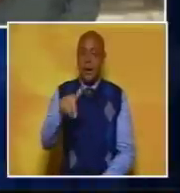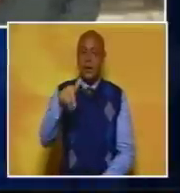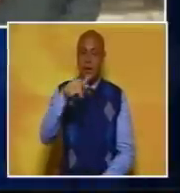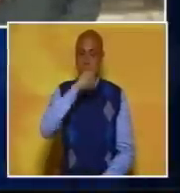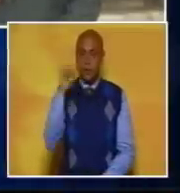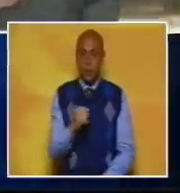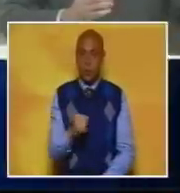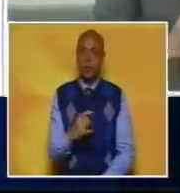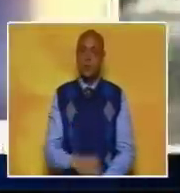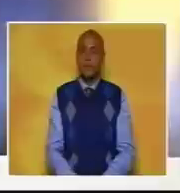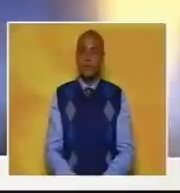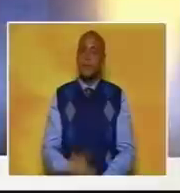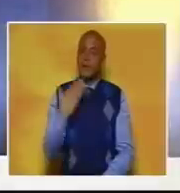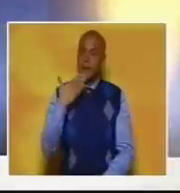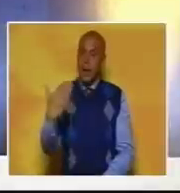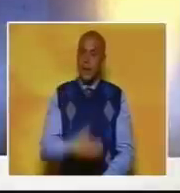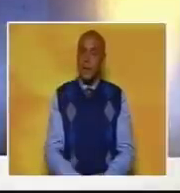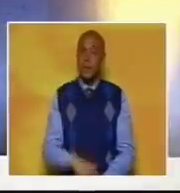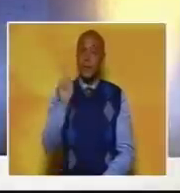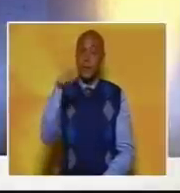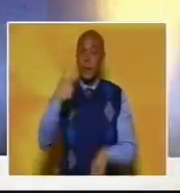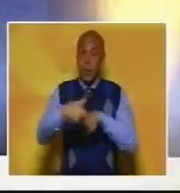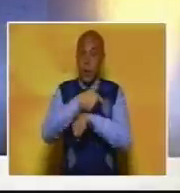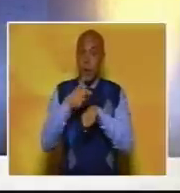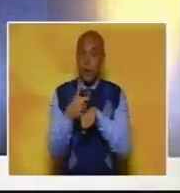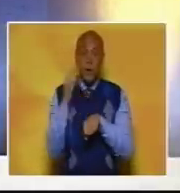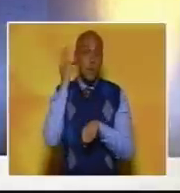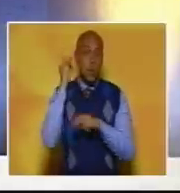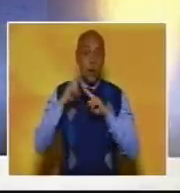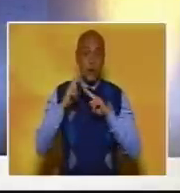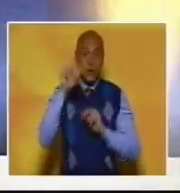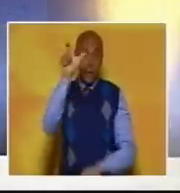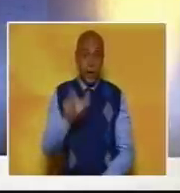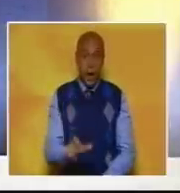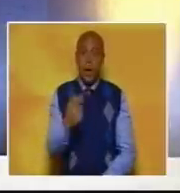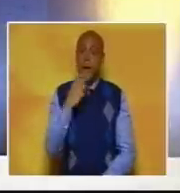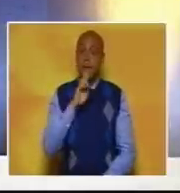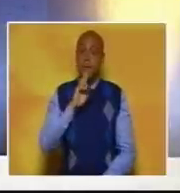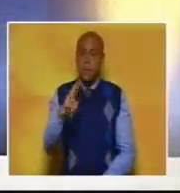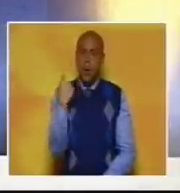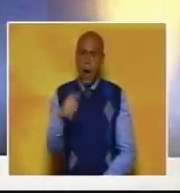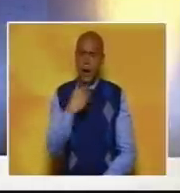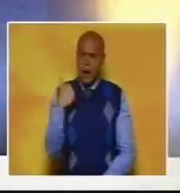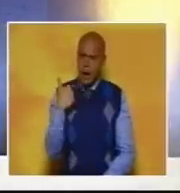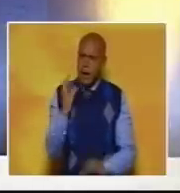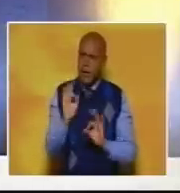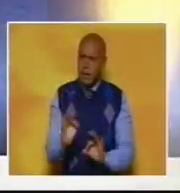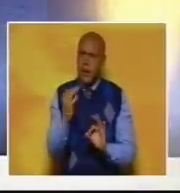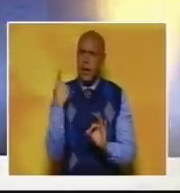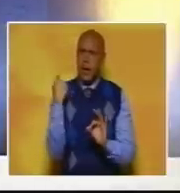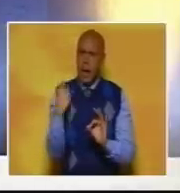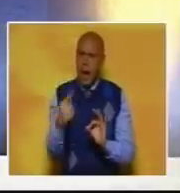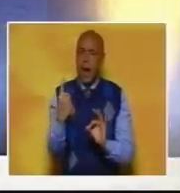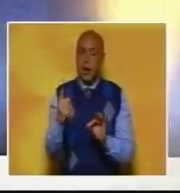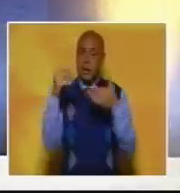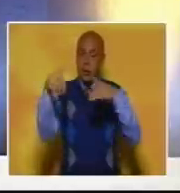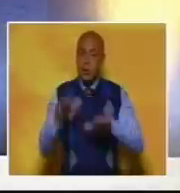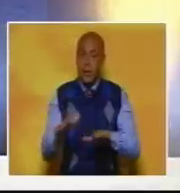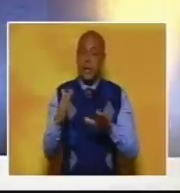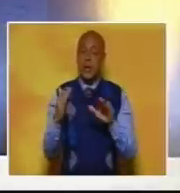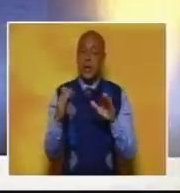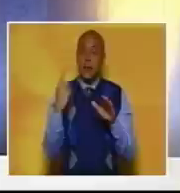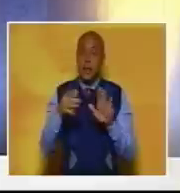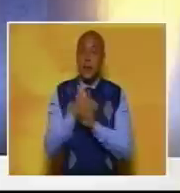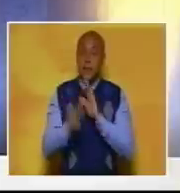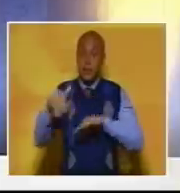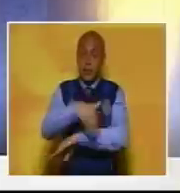del país. Gracias. La gobernadora del estado Táchira, Lady Gómez, reportó la paralización del comercio en la zona fronteriza luego del paro